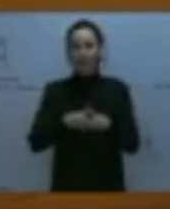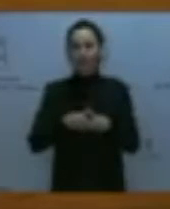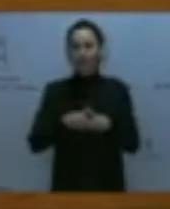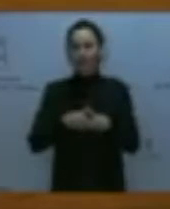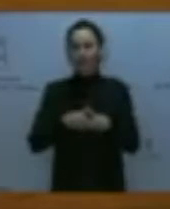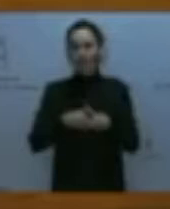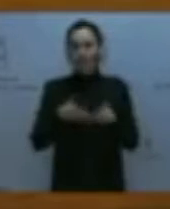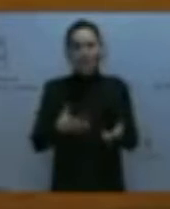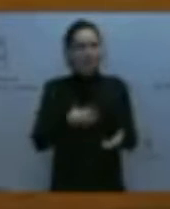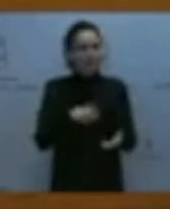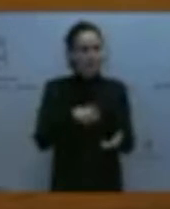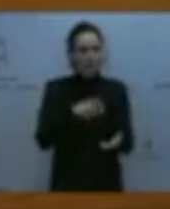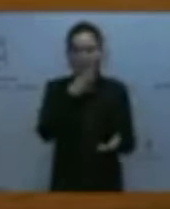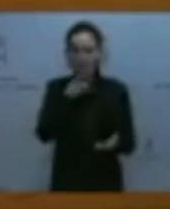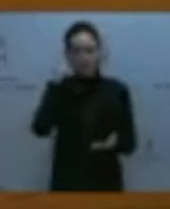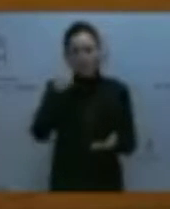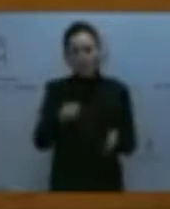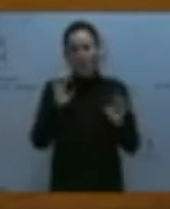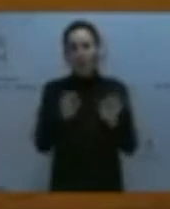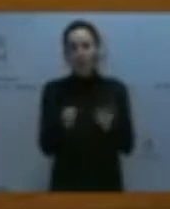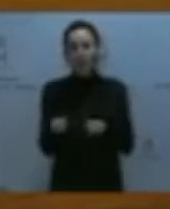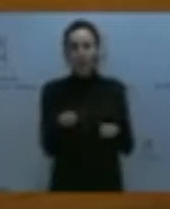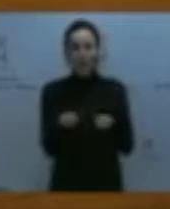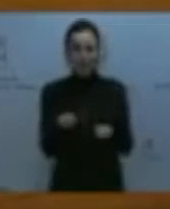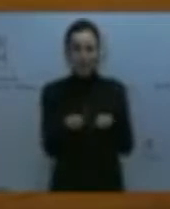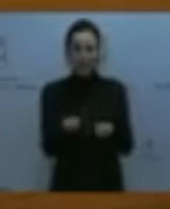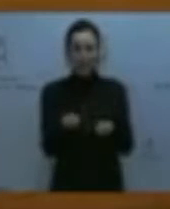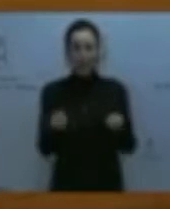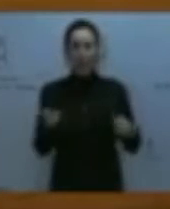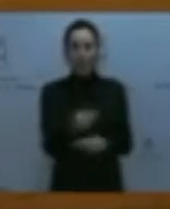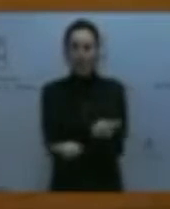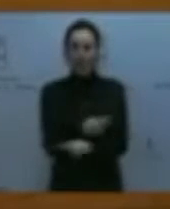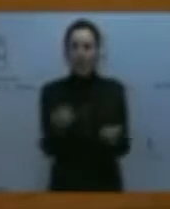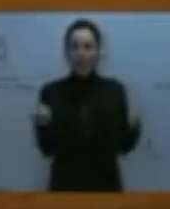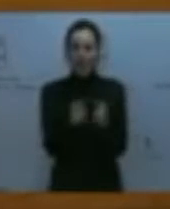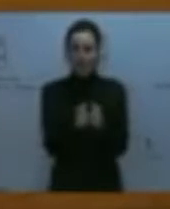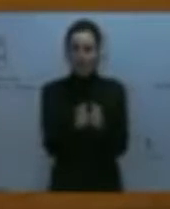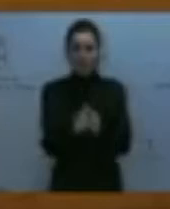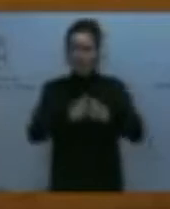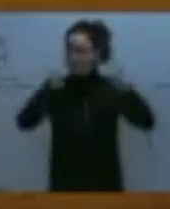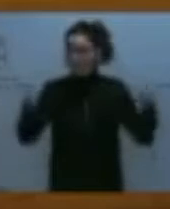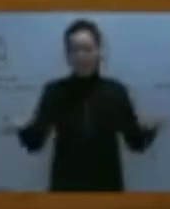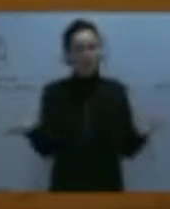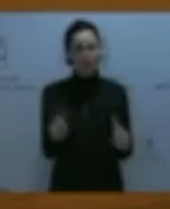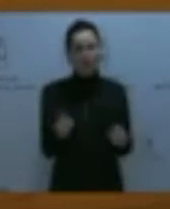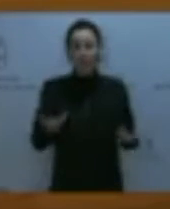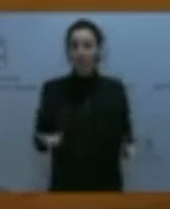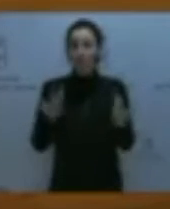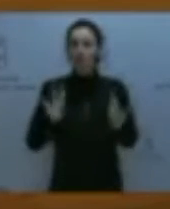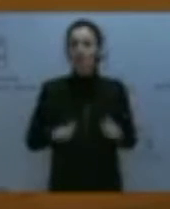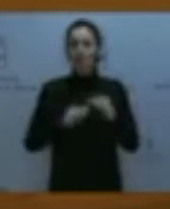las dosis de agresividad propias de las prácticas de la pesca industrial a gran escala. En este tipo de pesca más sostenible